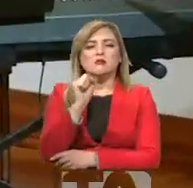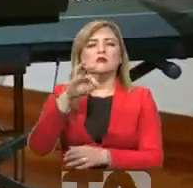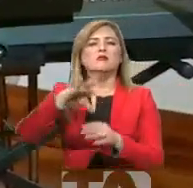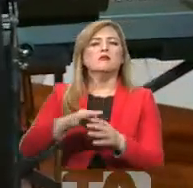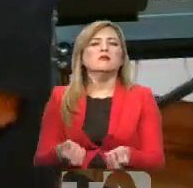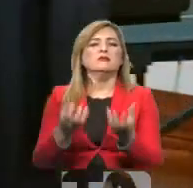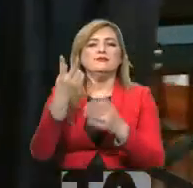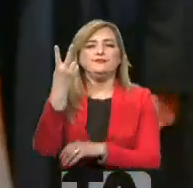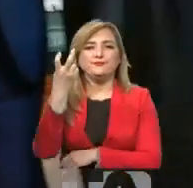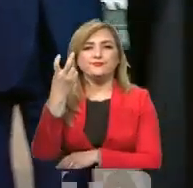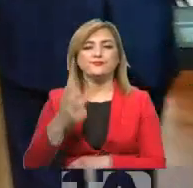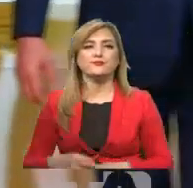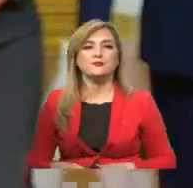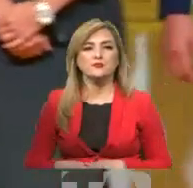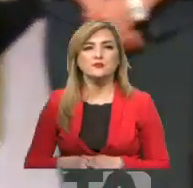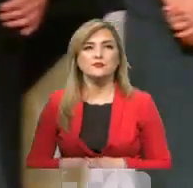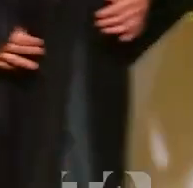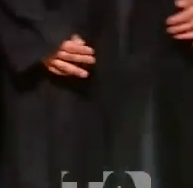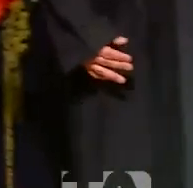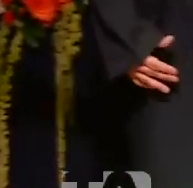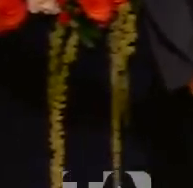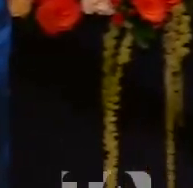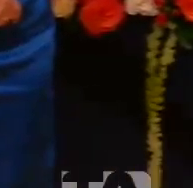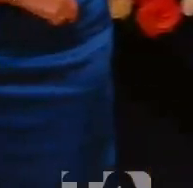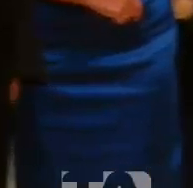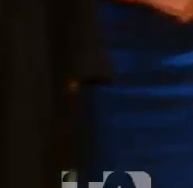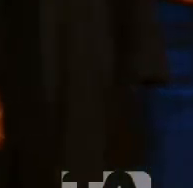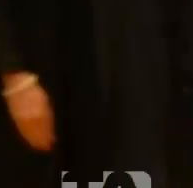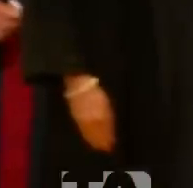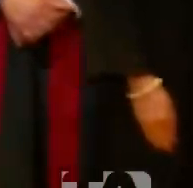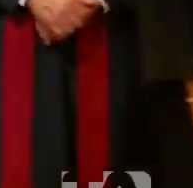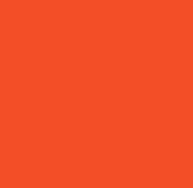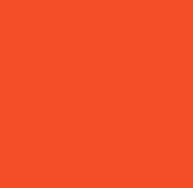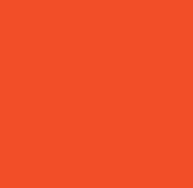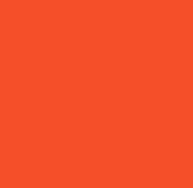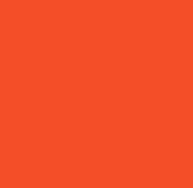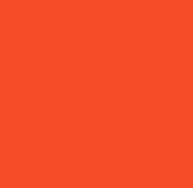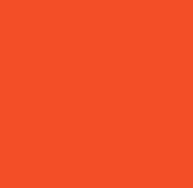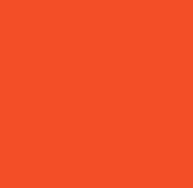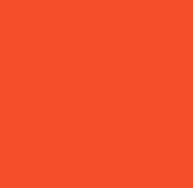mínimo de 12 votos. En Quito, Daniela Valencia, 24 horas.